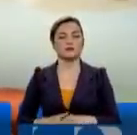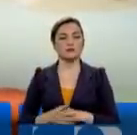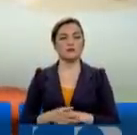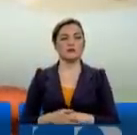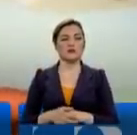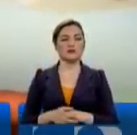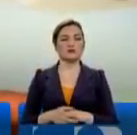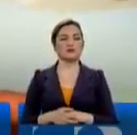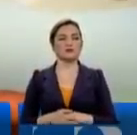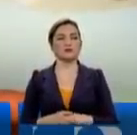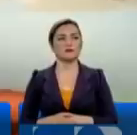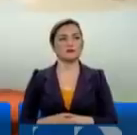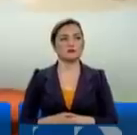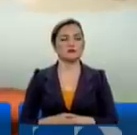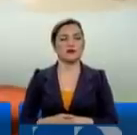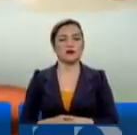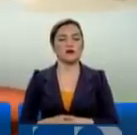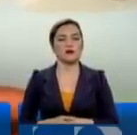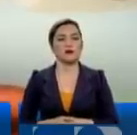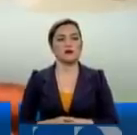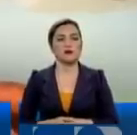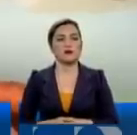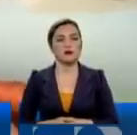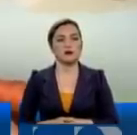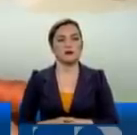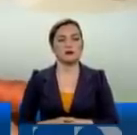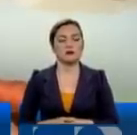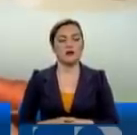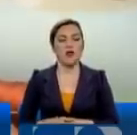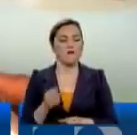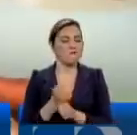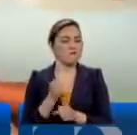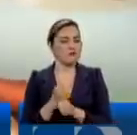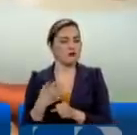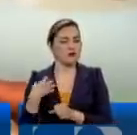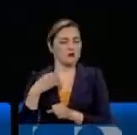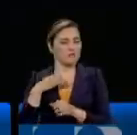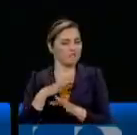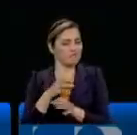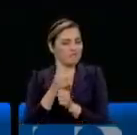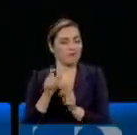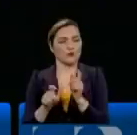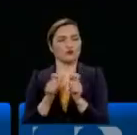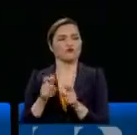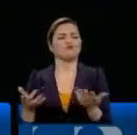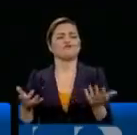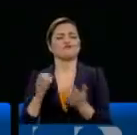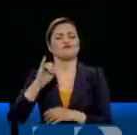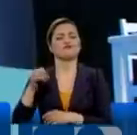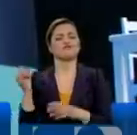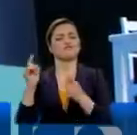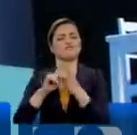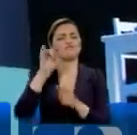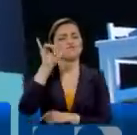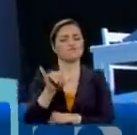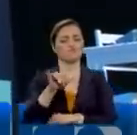entonces estamos intentando también hacer nuestro trabajo garantizando la seguridad del público. Las funciones serán de jueves a